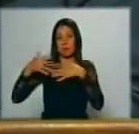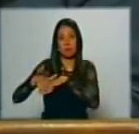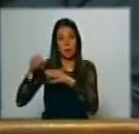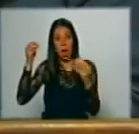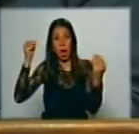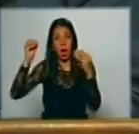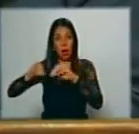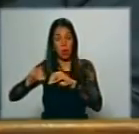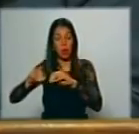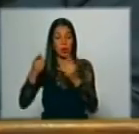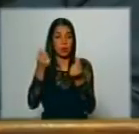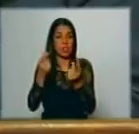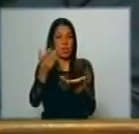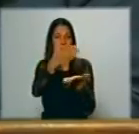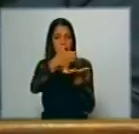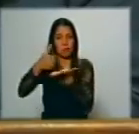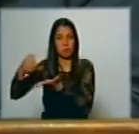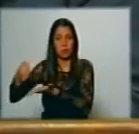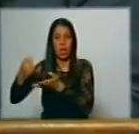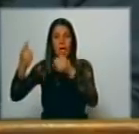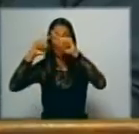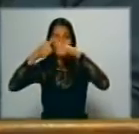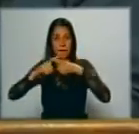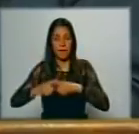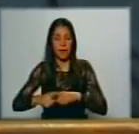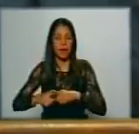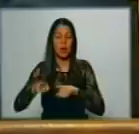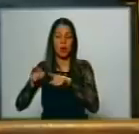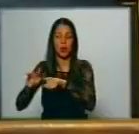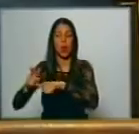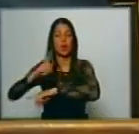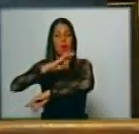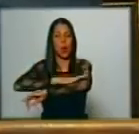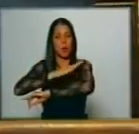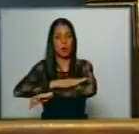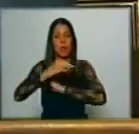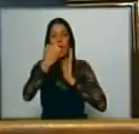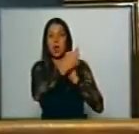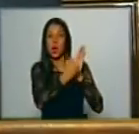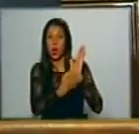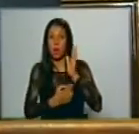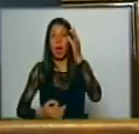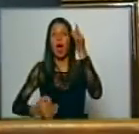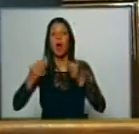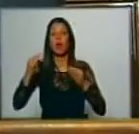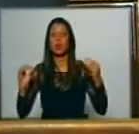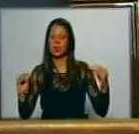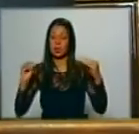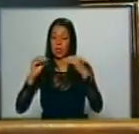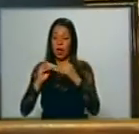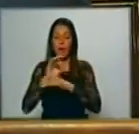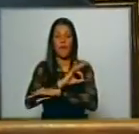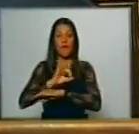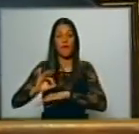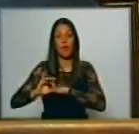régimen presupuestario y fiscal para el cumplimiento de las normas jurídicas del cono monetario nacional